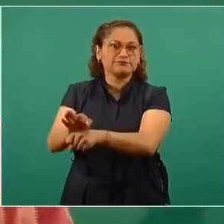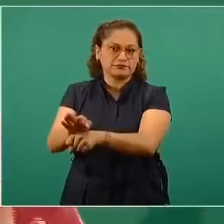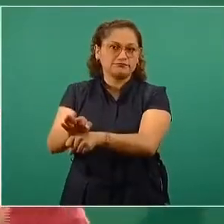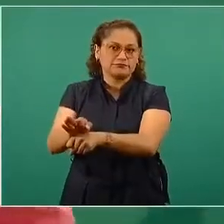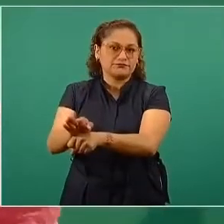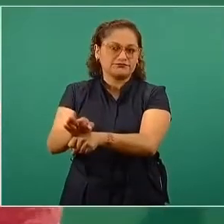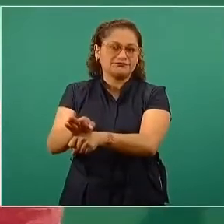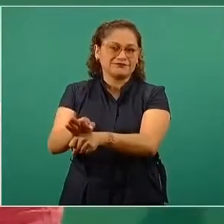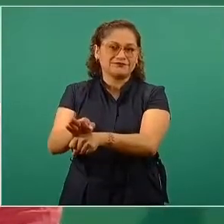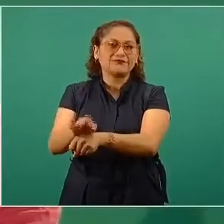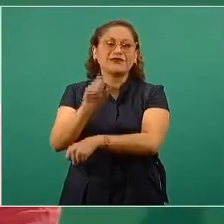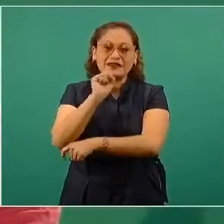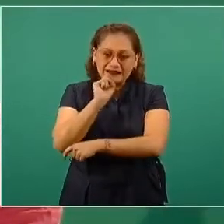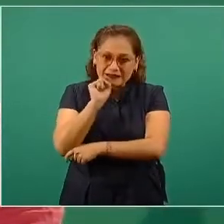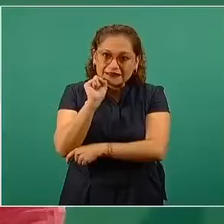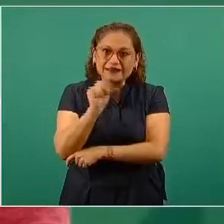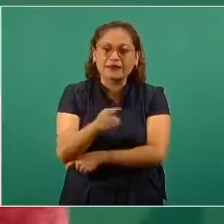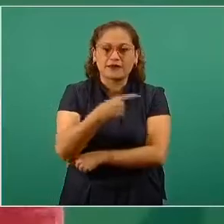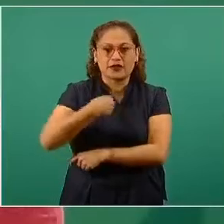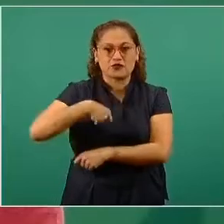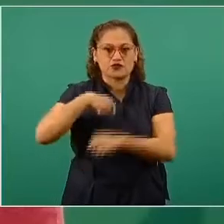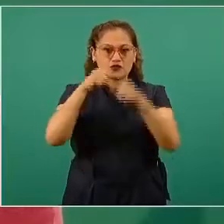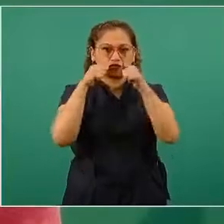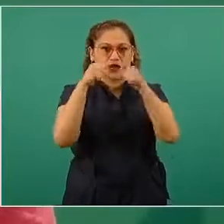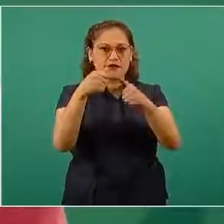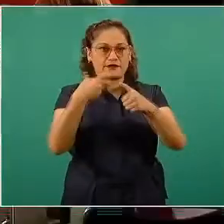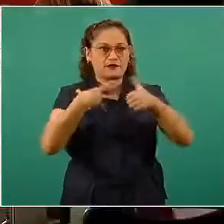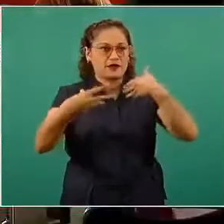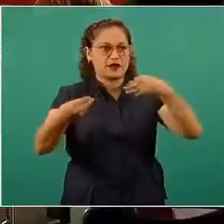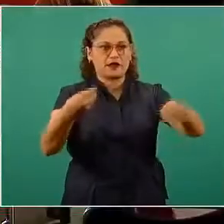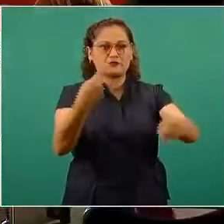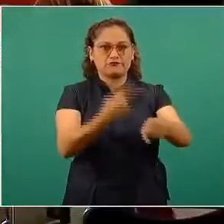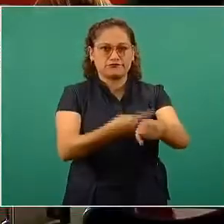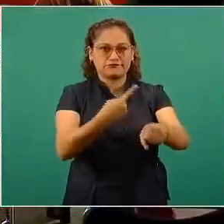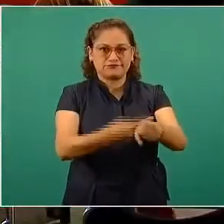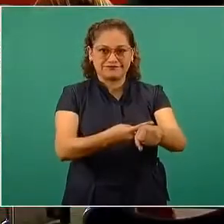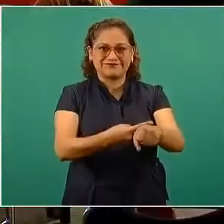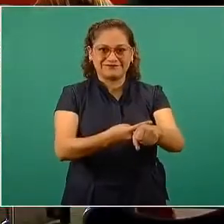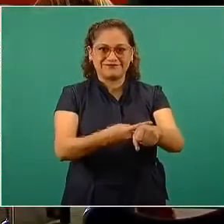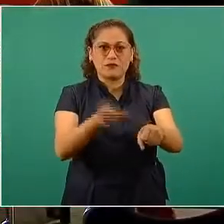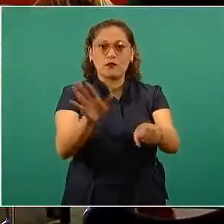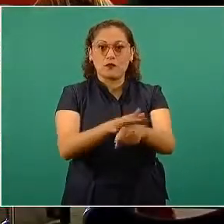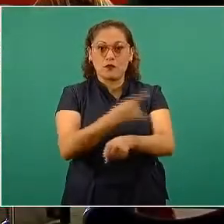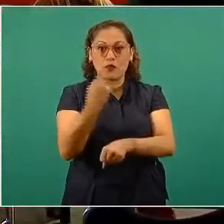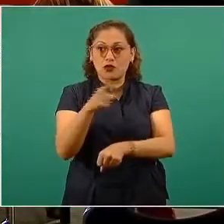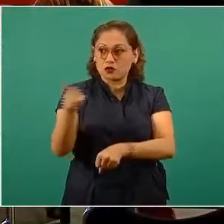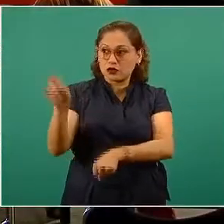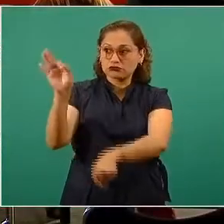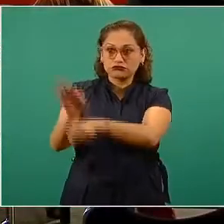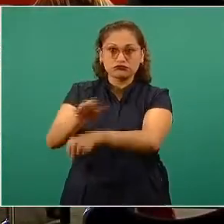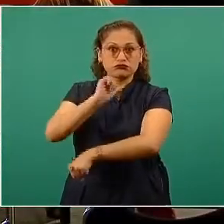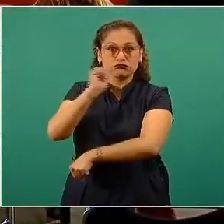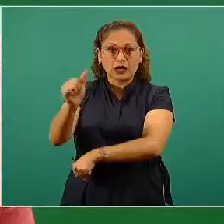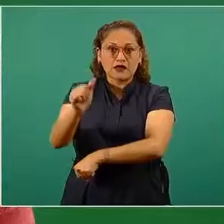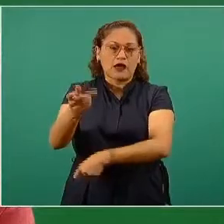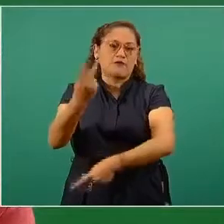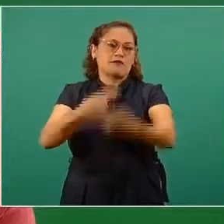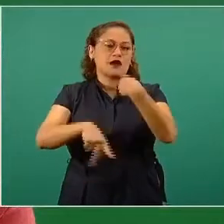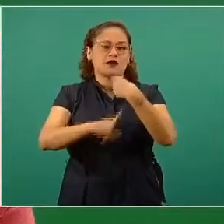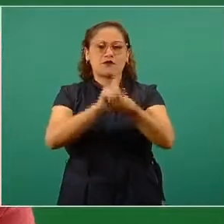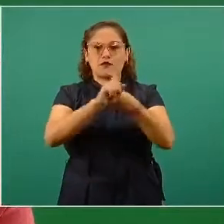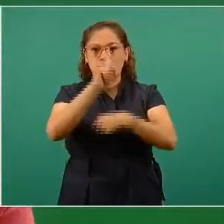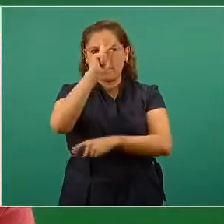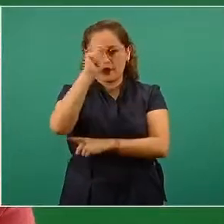vista de la respuesta a la epidemia, tendríamos un problema. Entonces, cuando pensamos en los objetivos